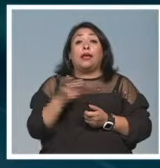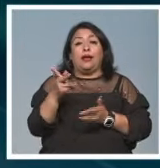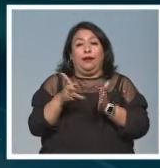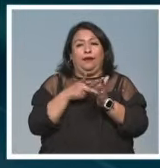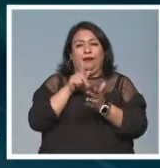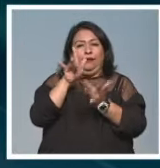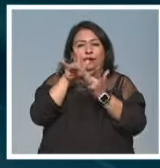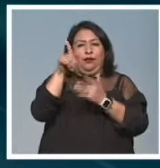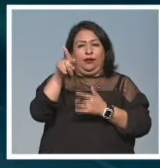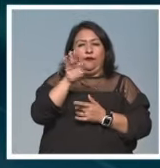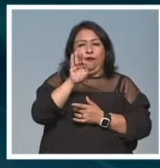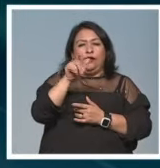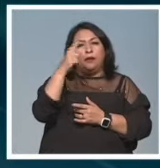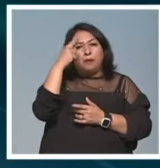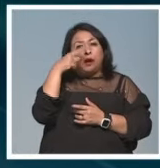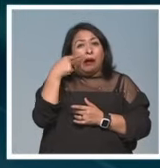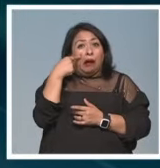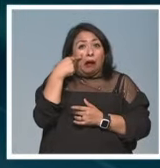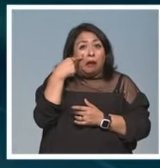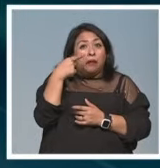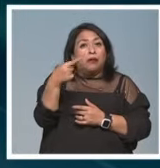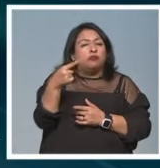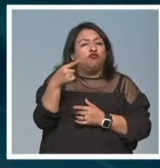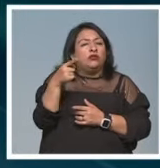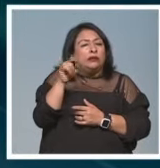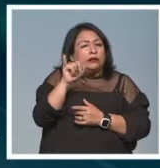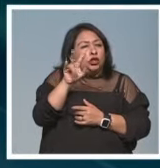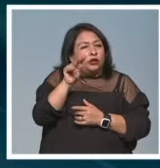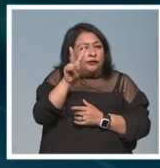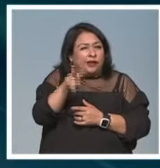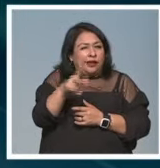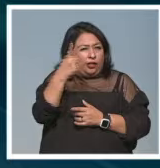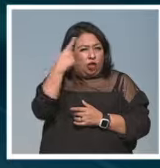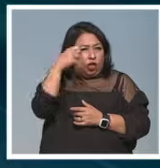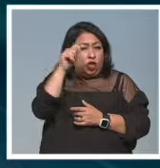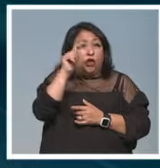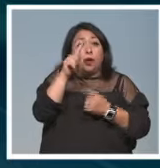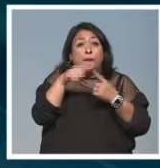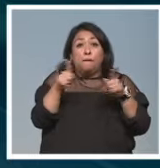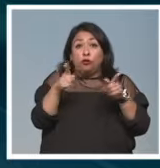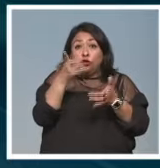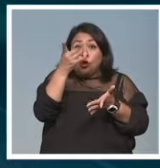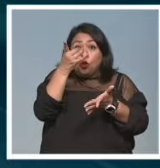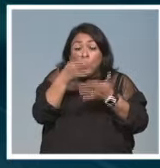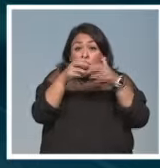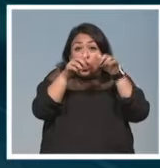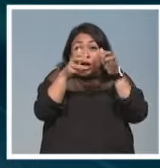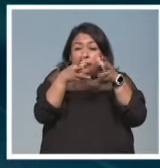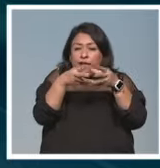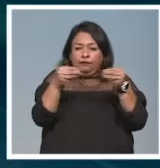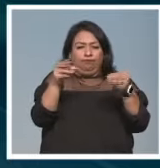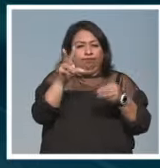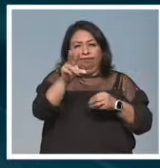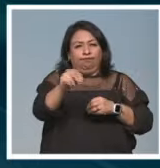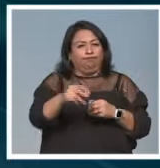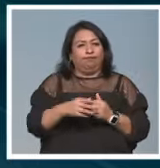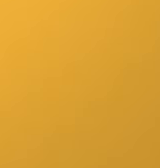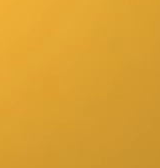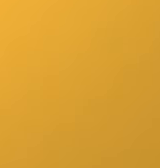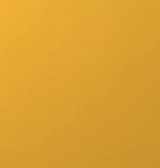Regresamos a tierras cervantinas para confirmar una teoría. Sí, que la música no es el único arte efímero.